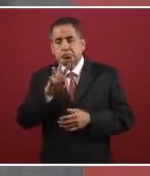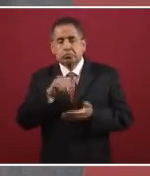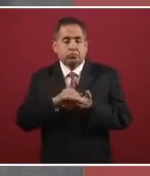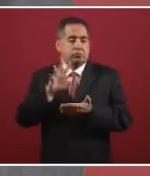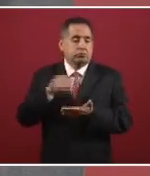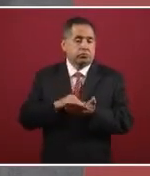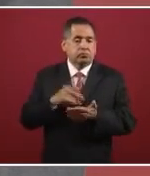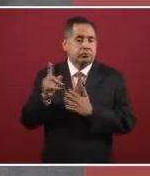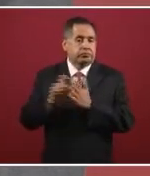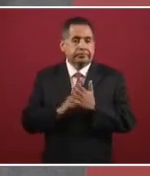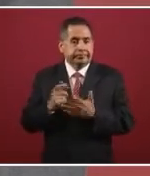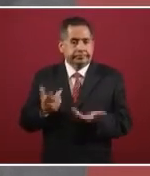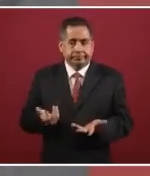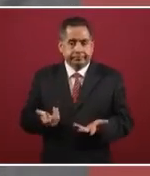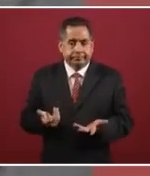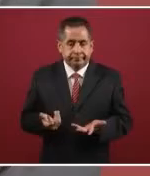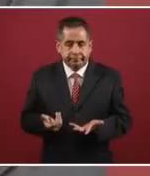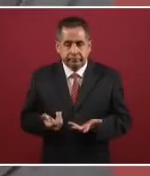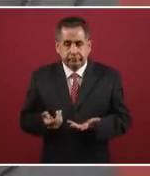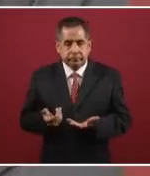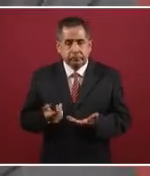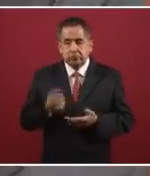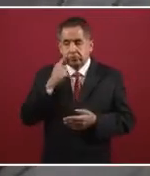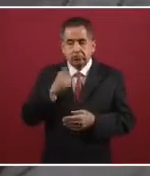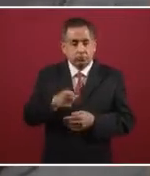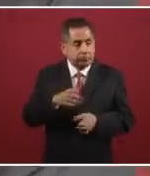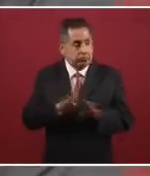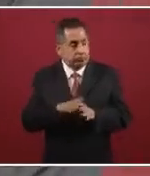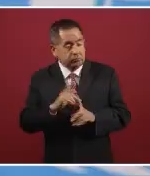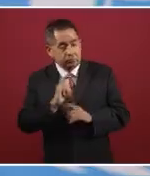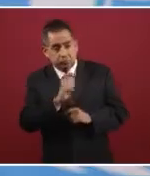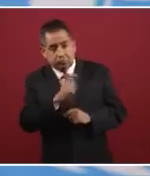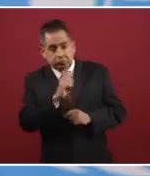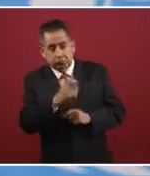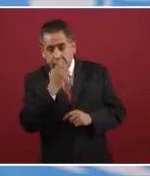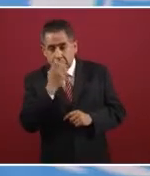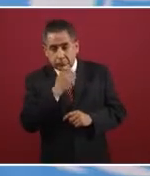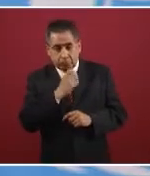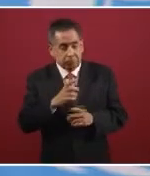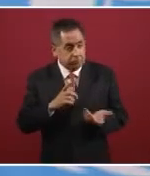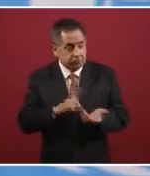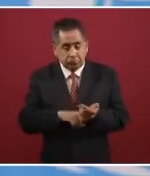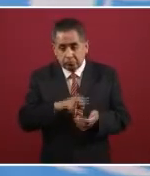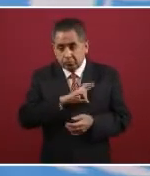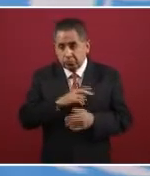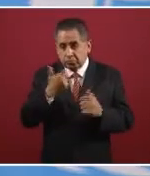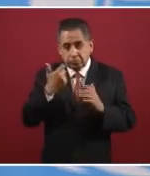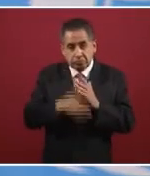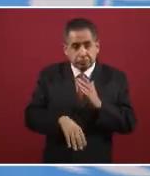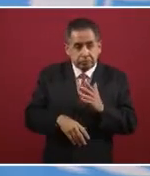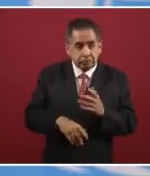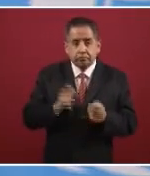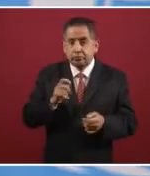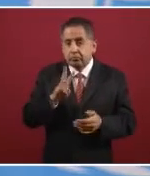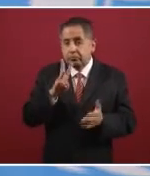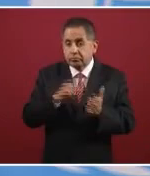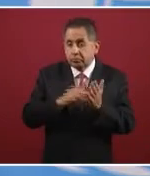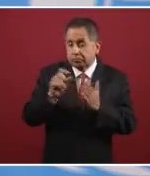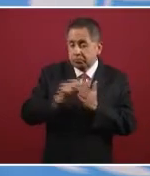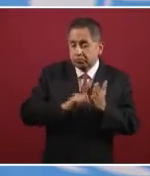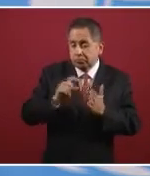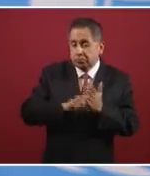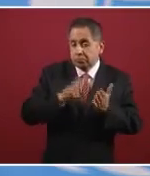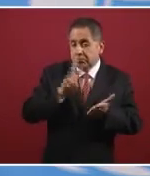pesos y una colegiatura, por muy barata, son 3,000 pesos mensuales.